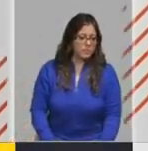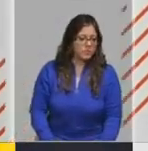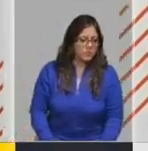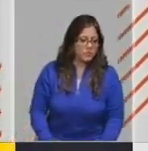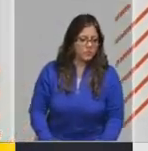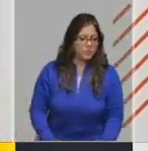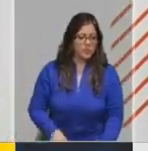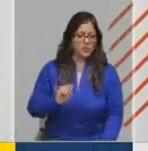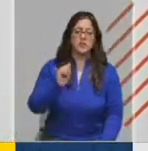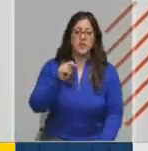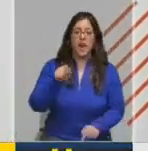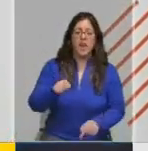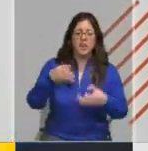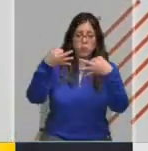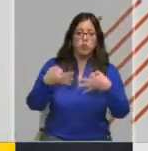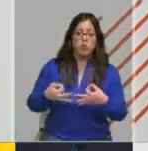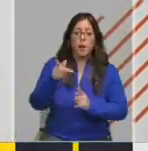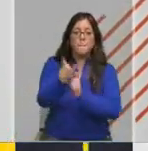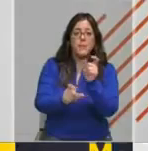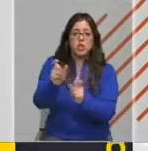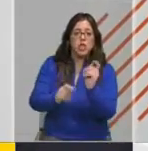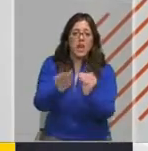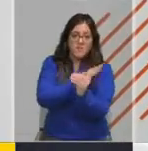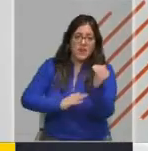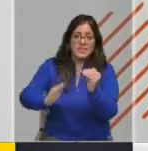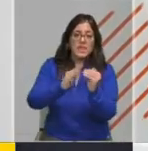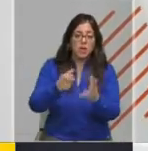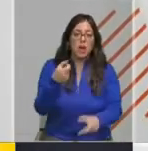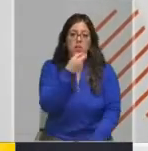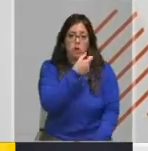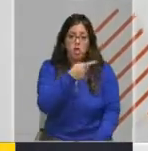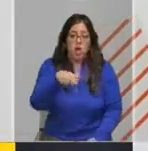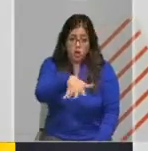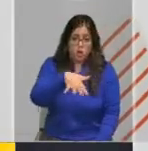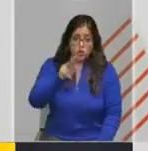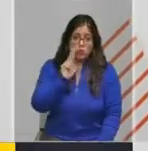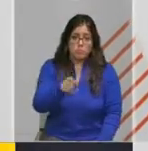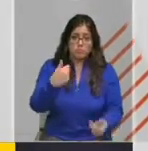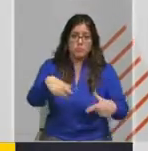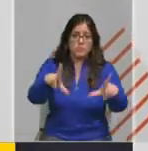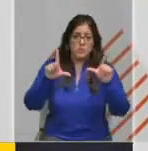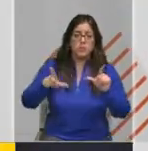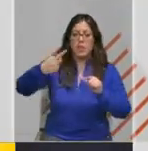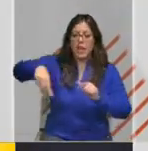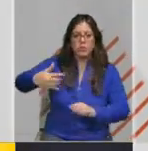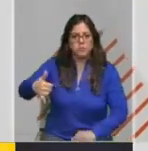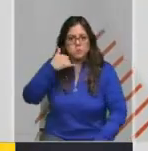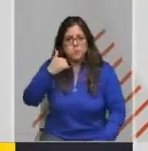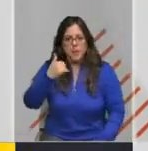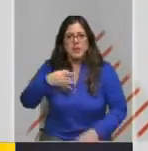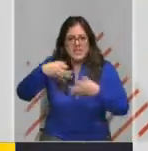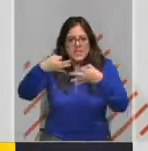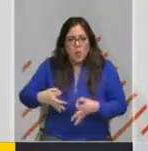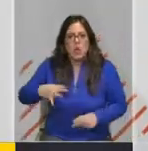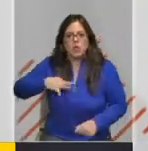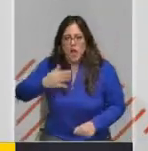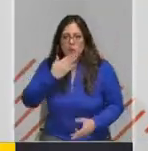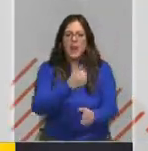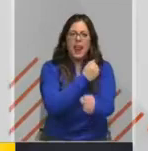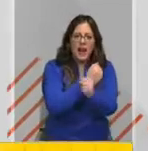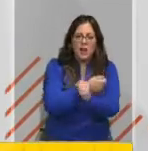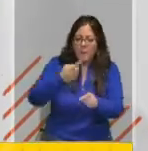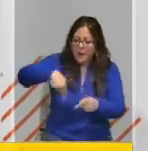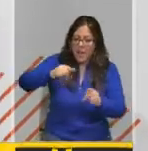Claro, sí, es precisamente los vecinos quienes denunciaron la situación, claro, que ustedes vieron en imágenes. Ellos se llamaron a Seguridad Ciudadana, carabineros, para que